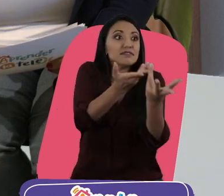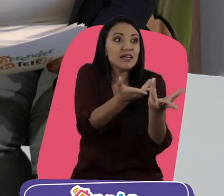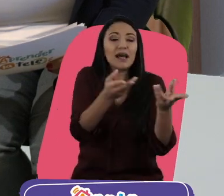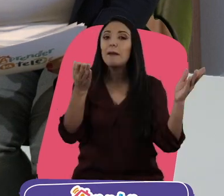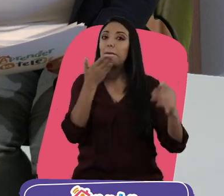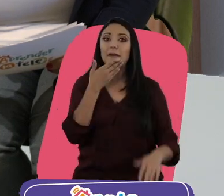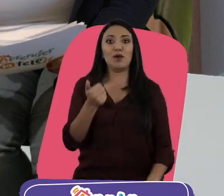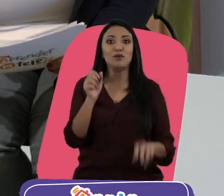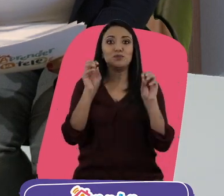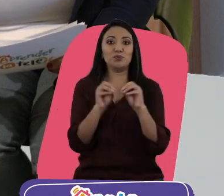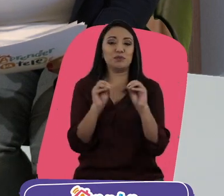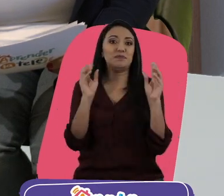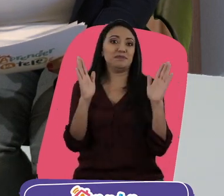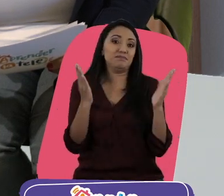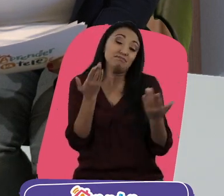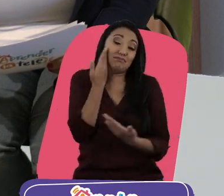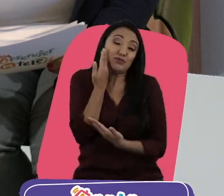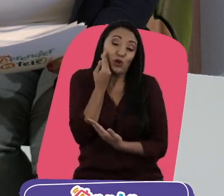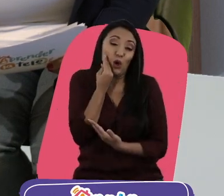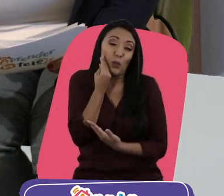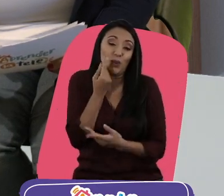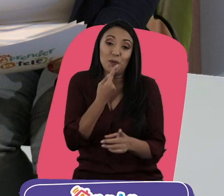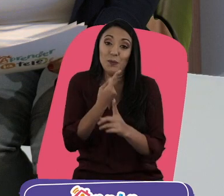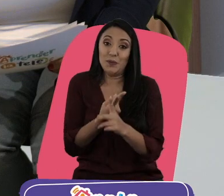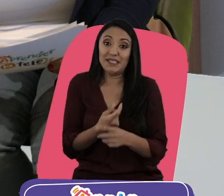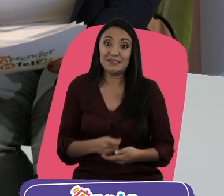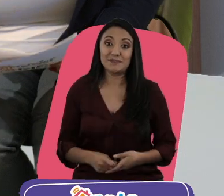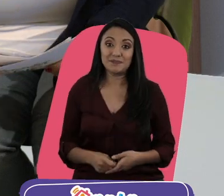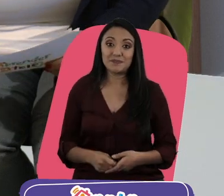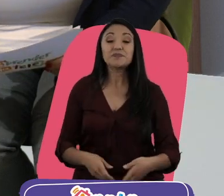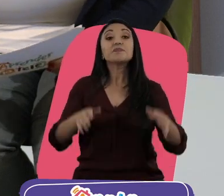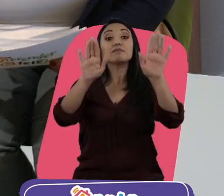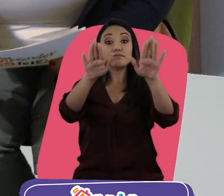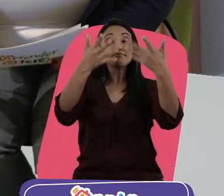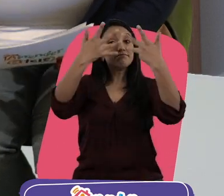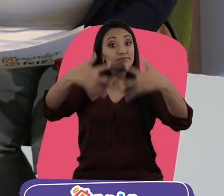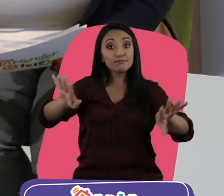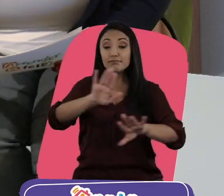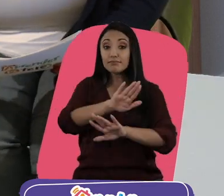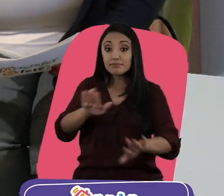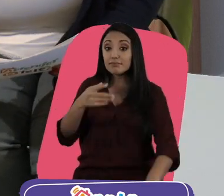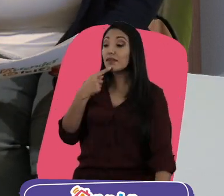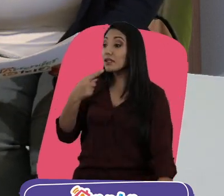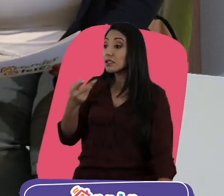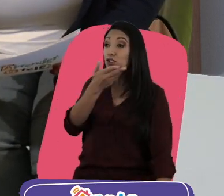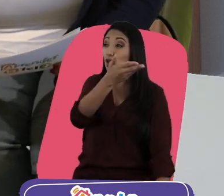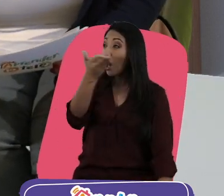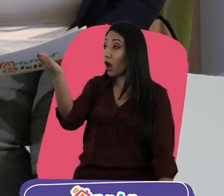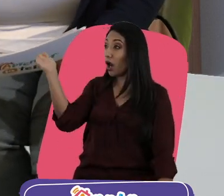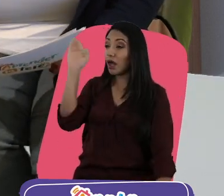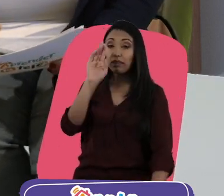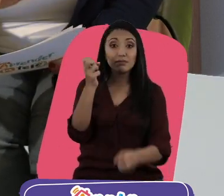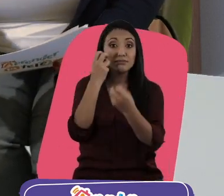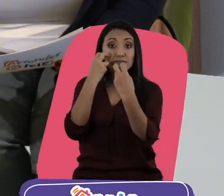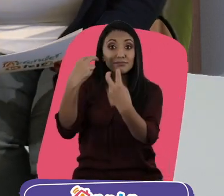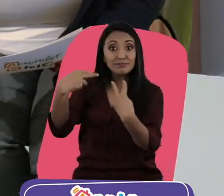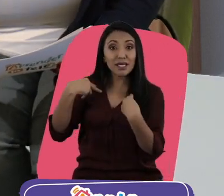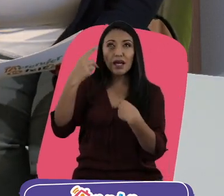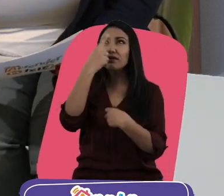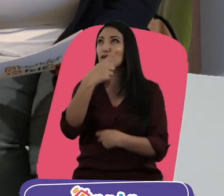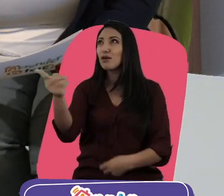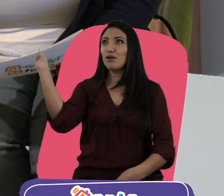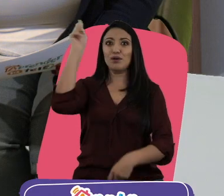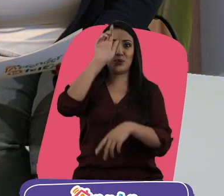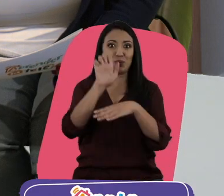puede ser el mejor instrumento para que tú saques lo que tienes de aquí adentro. Así que se los recomiendo hacerlo. Finalmente, quisiera decirles a todos los chicos que nos escuchan en